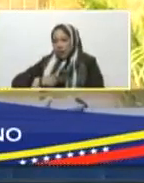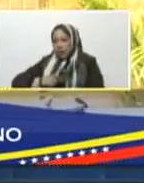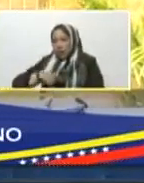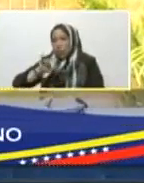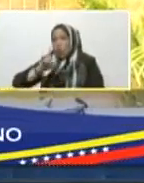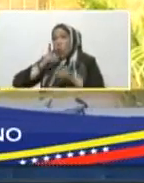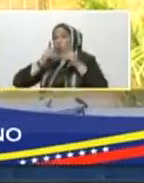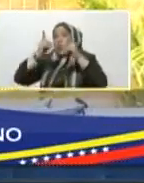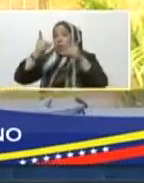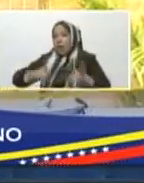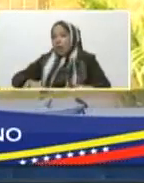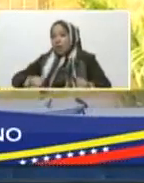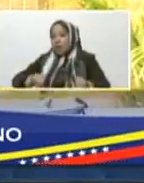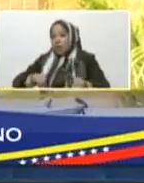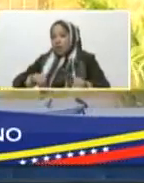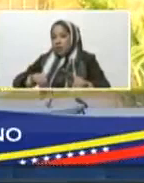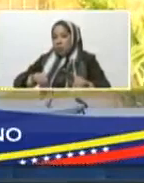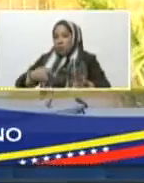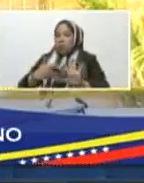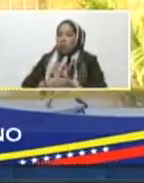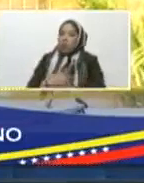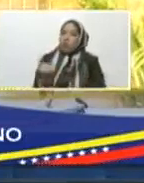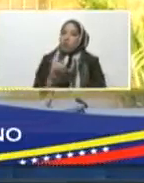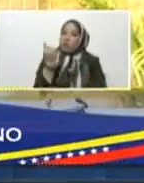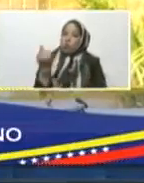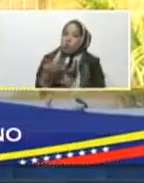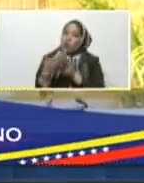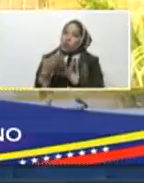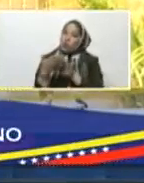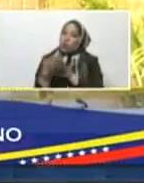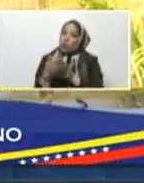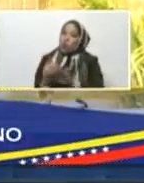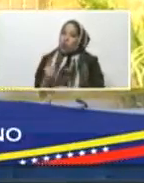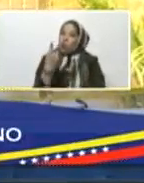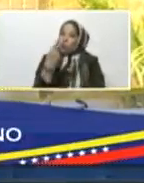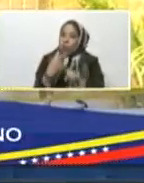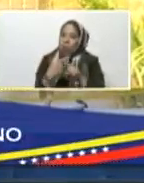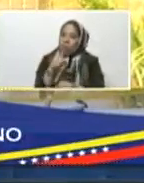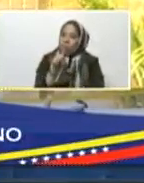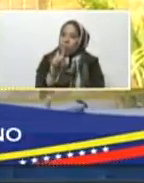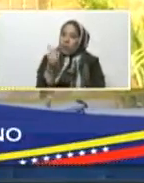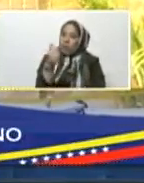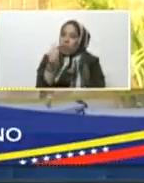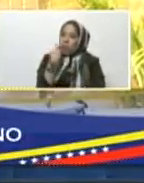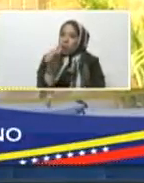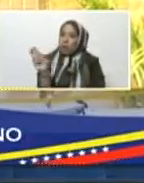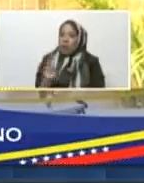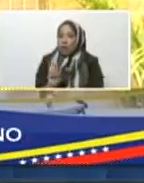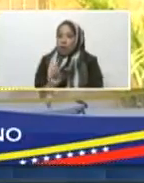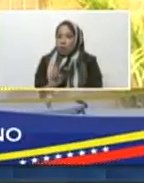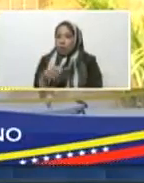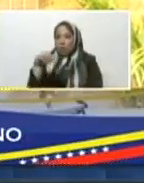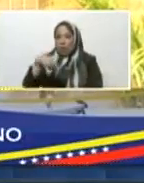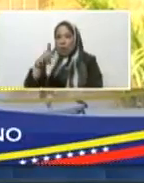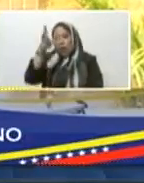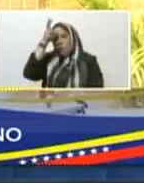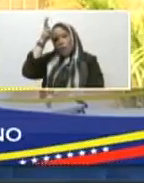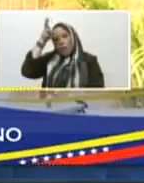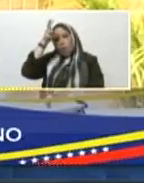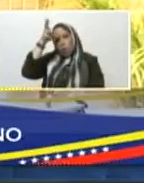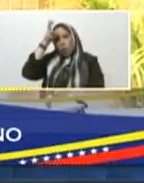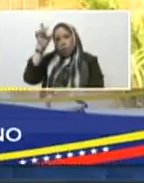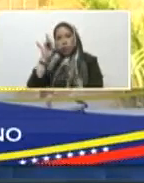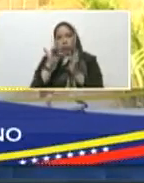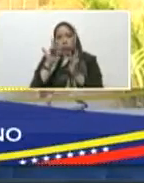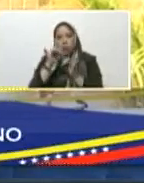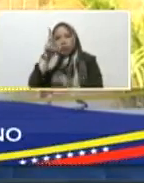un derecho y se convierte en una solución. El 1x10 del buen gobierno. Vámonos directo al Estado Falcón.